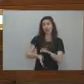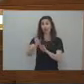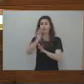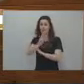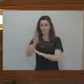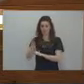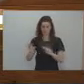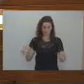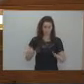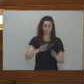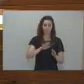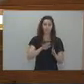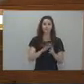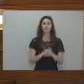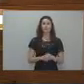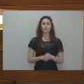importante